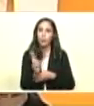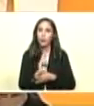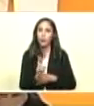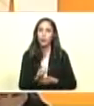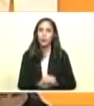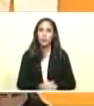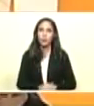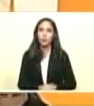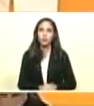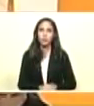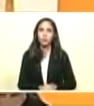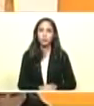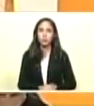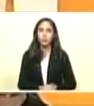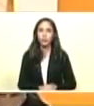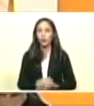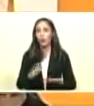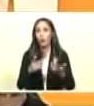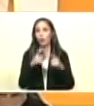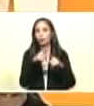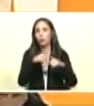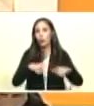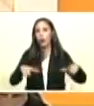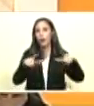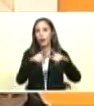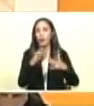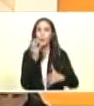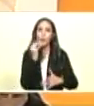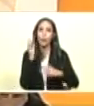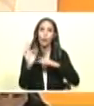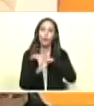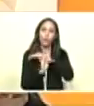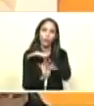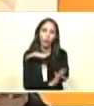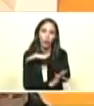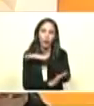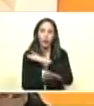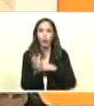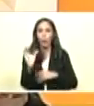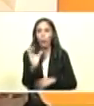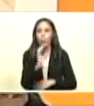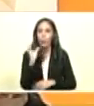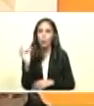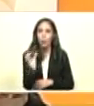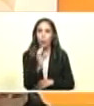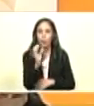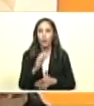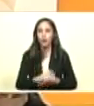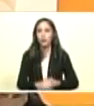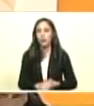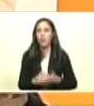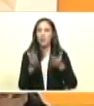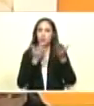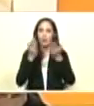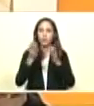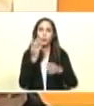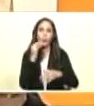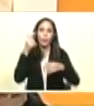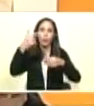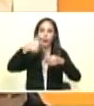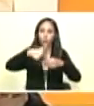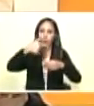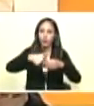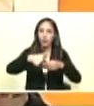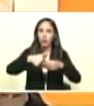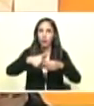en las estaciones de servicio internacional que están en la frontera con Colombia y en las nuevas estaciones de servicio de gasolina, venta de